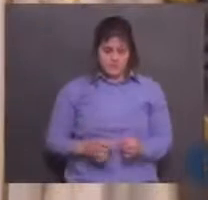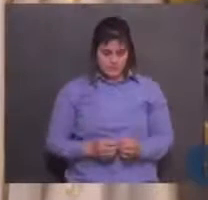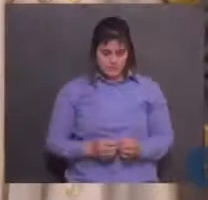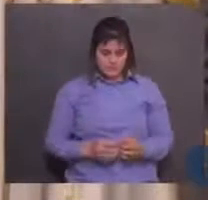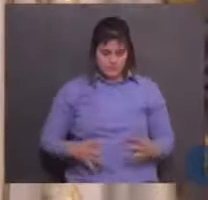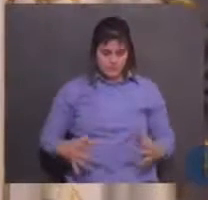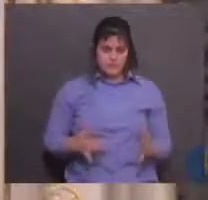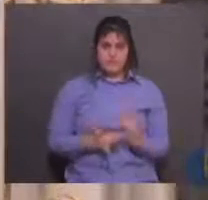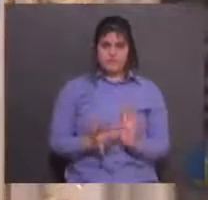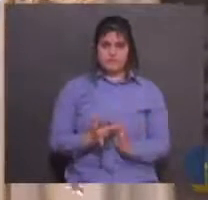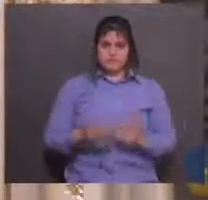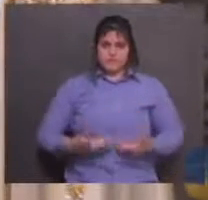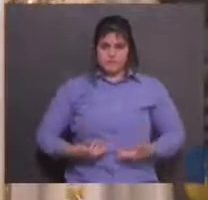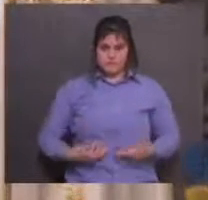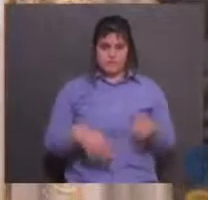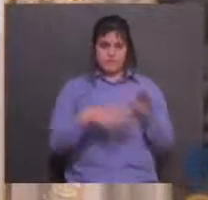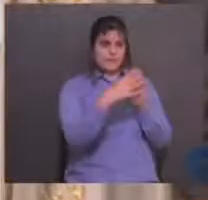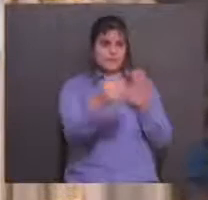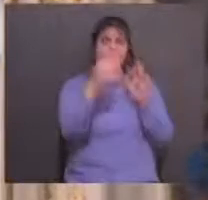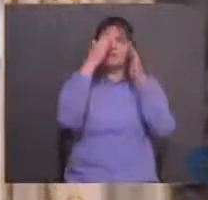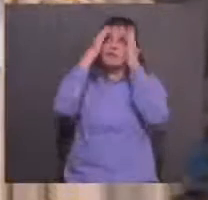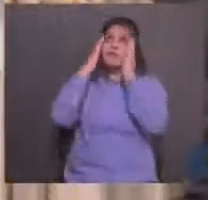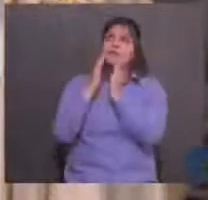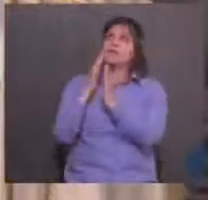sea el fruto de tu vientre, Jesús.